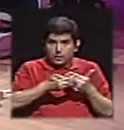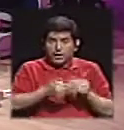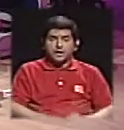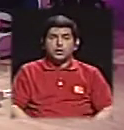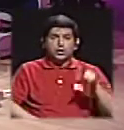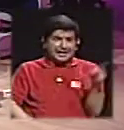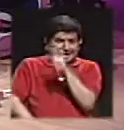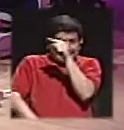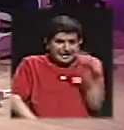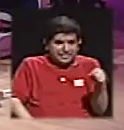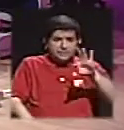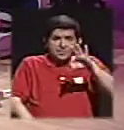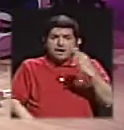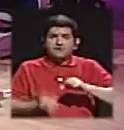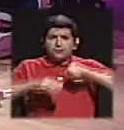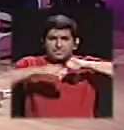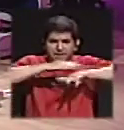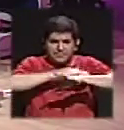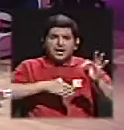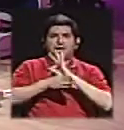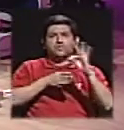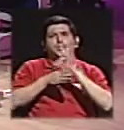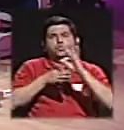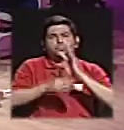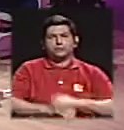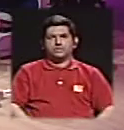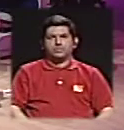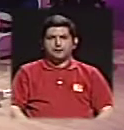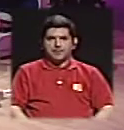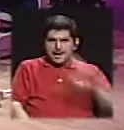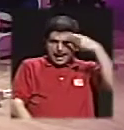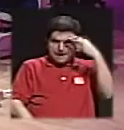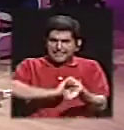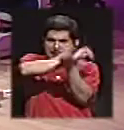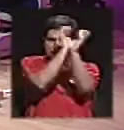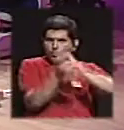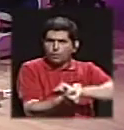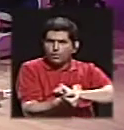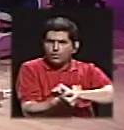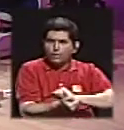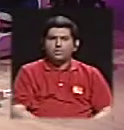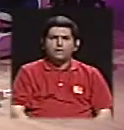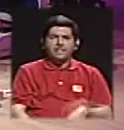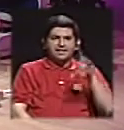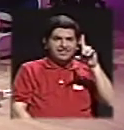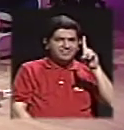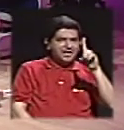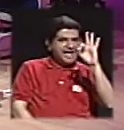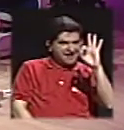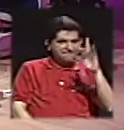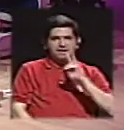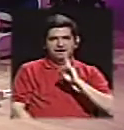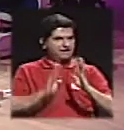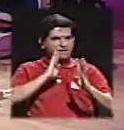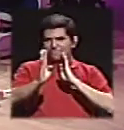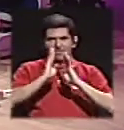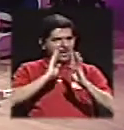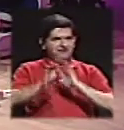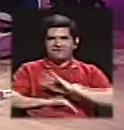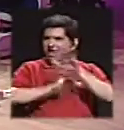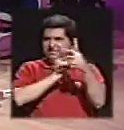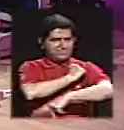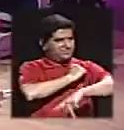que eliminaba la figura del aborto terapéutico. En México, en cambio, en el Distrito Federal, porque no estamos hablando de